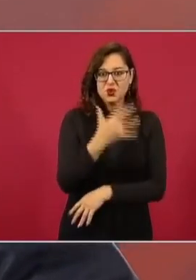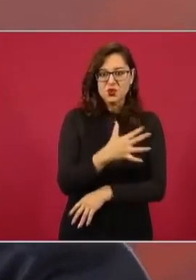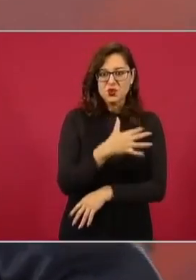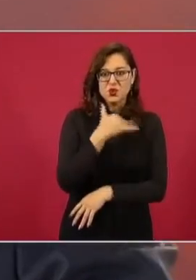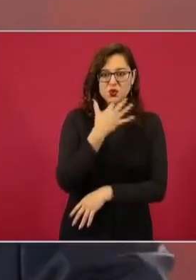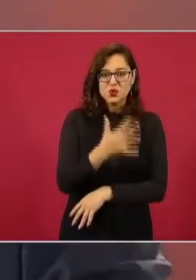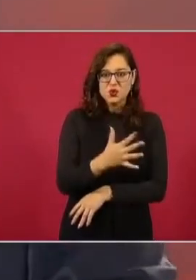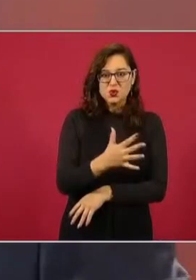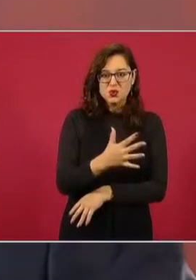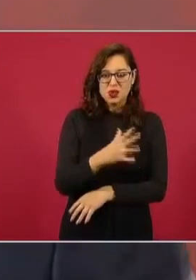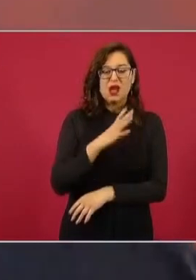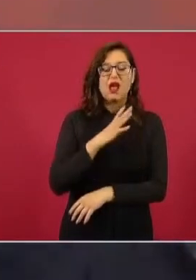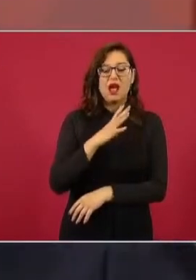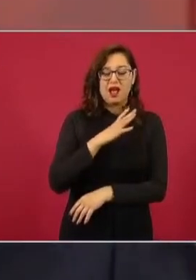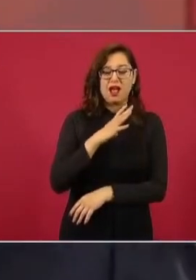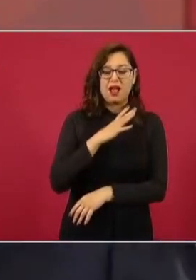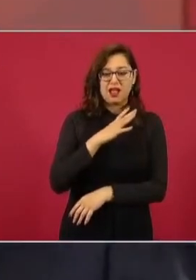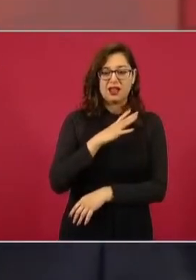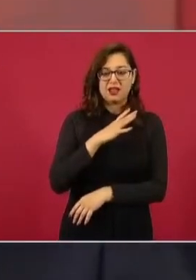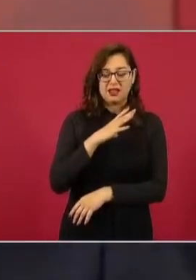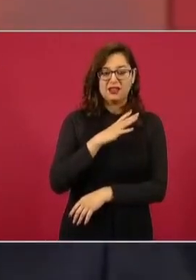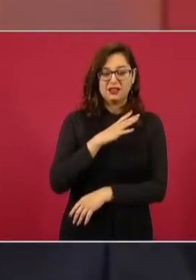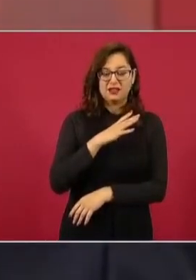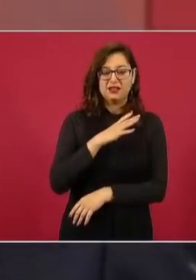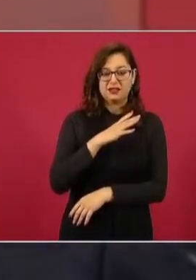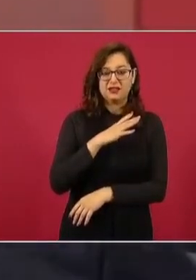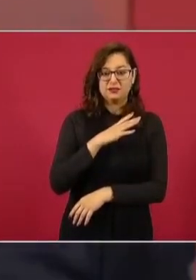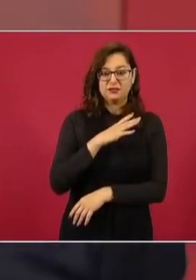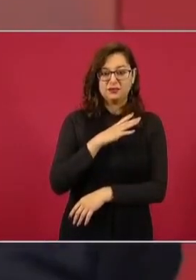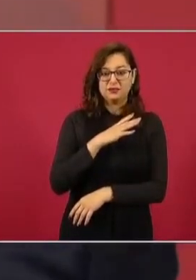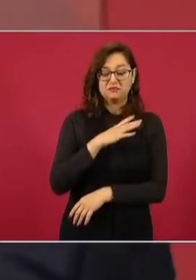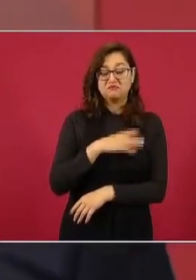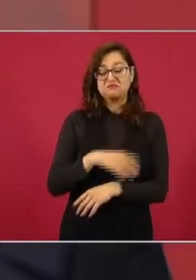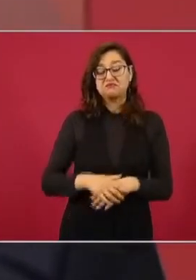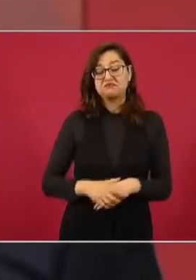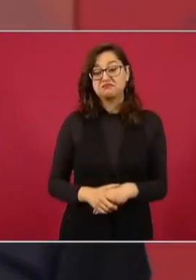yo creo que sin necesidad de que intervenga